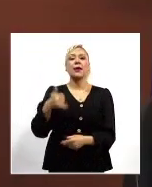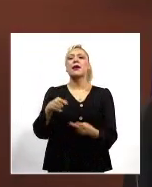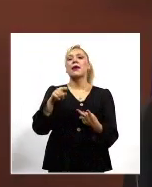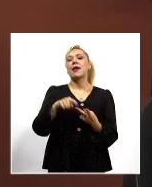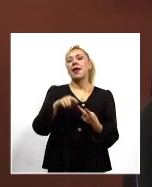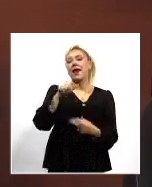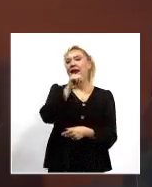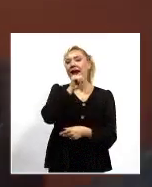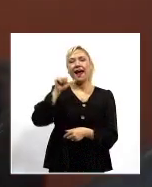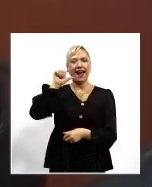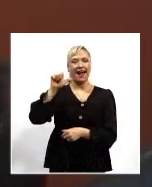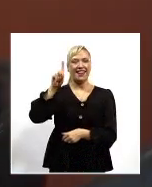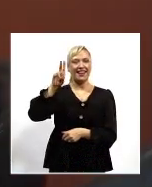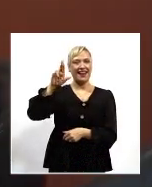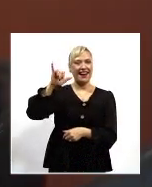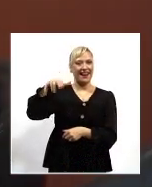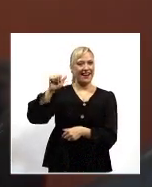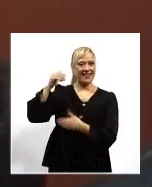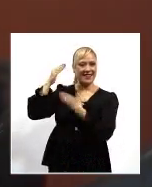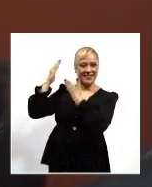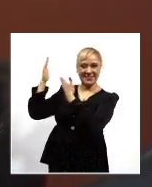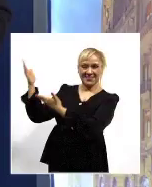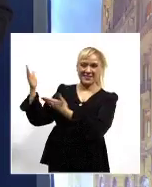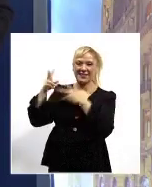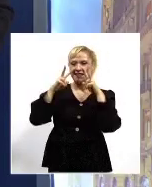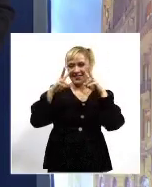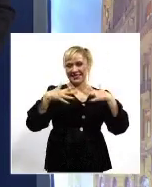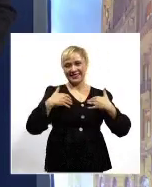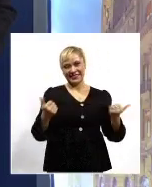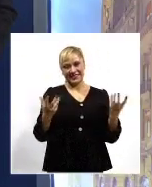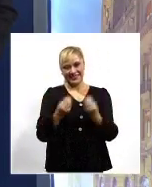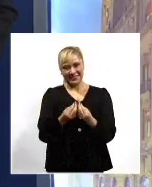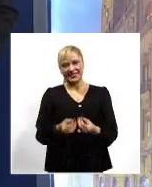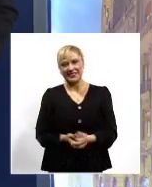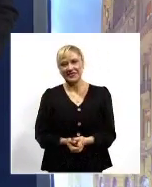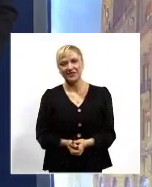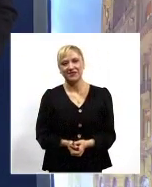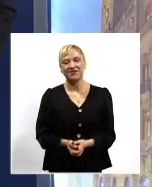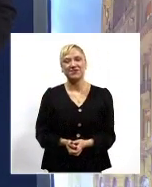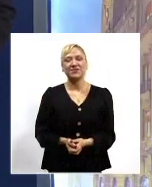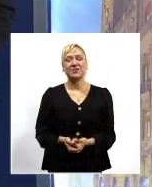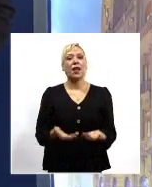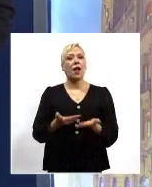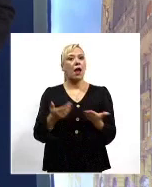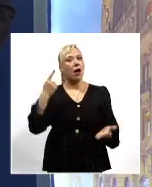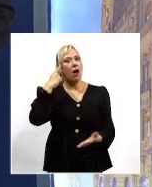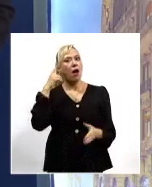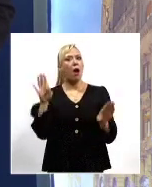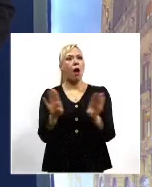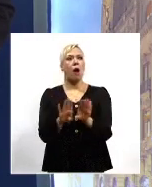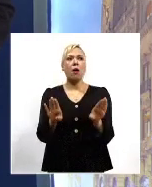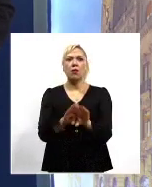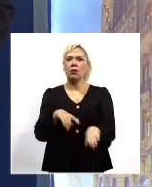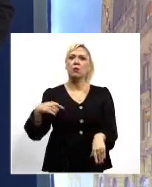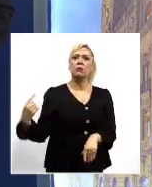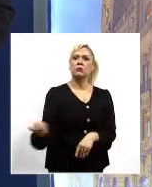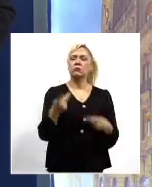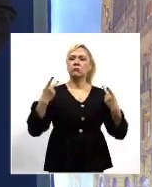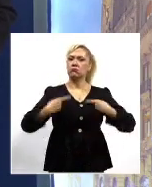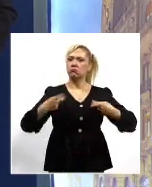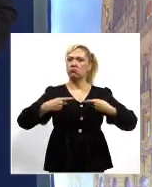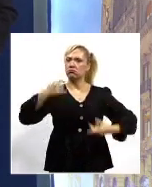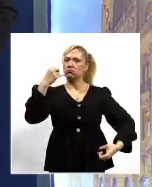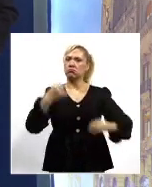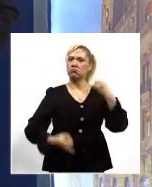Adriana Gutiérrez Cirlos Díaz Mercado. Y con el fin de uniformar la actuación de las personas operadoras del sistema